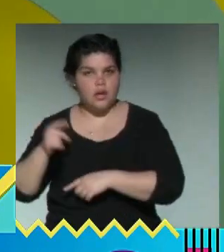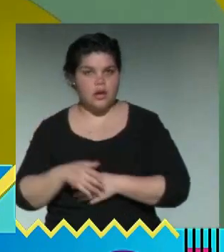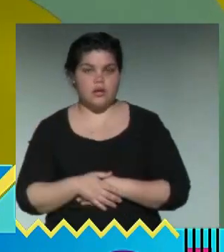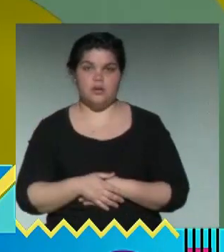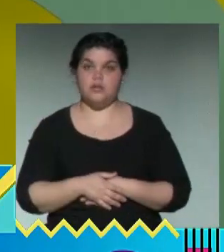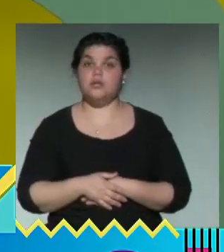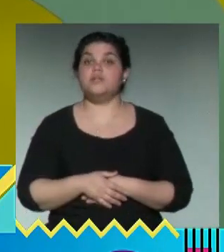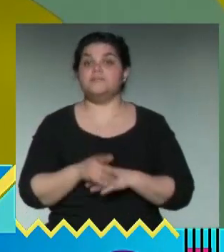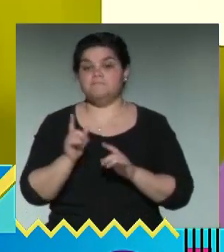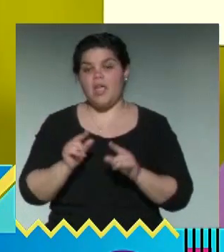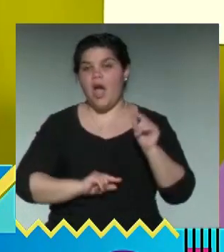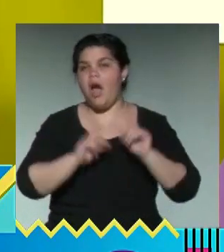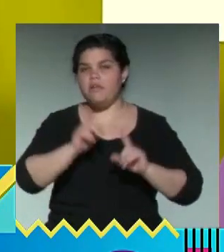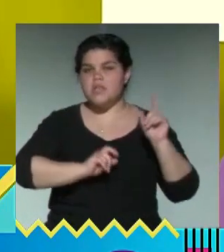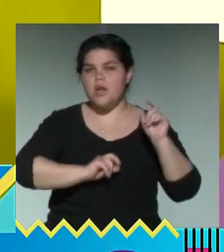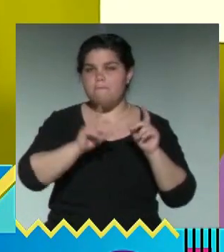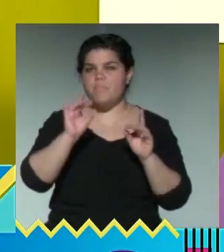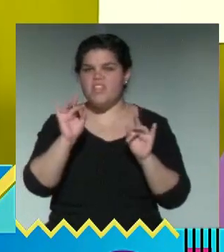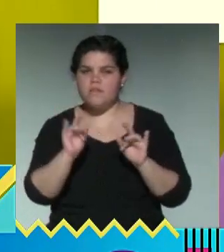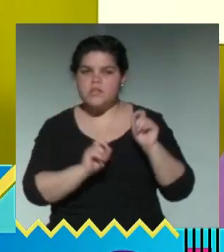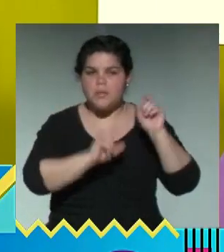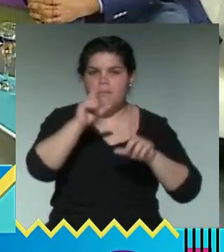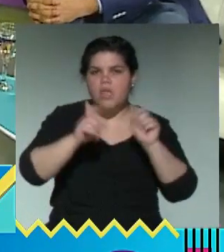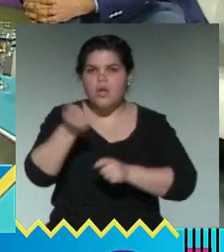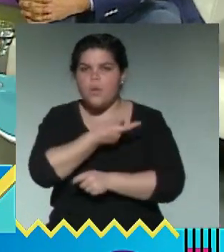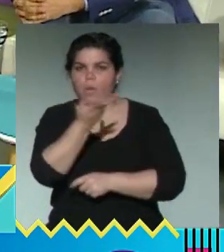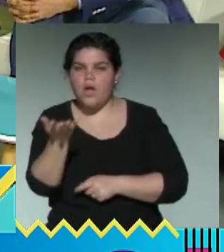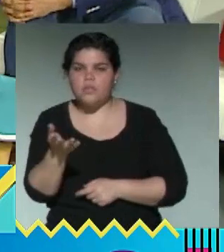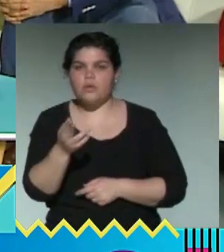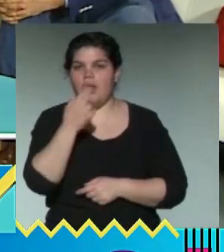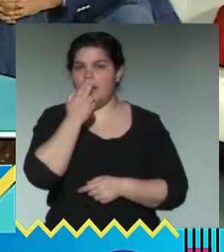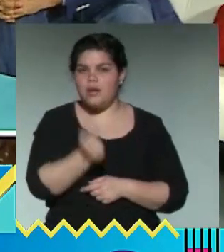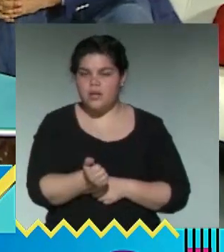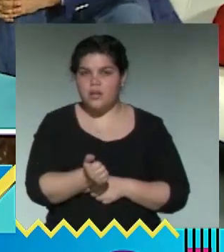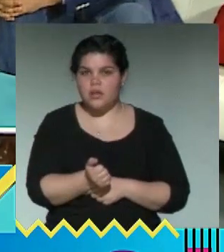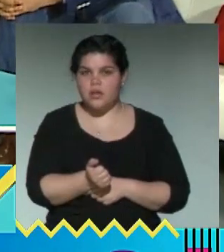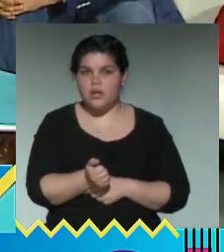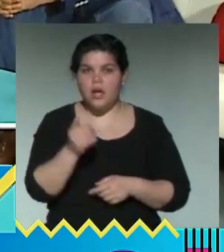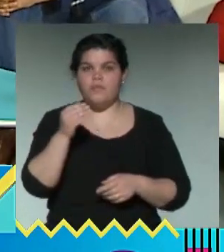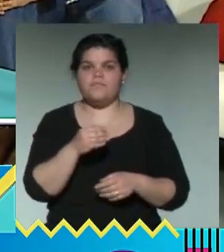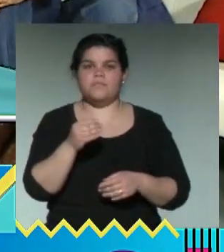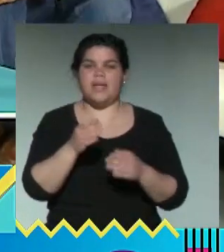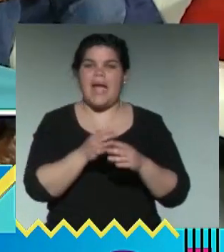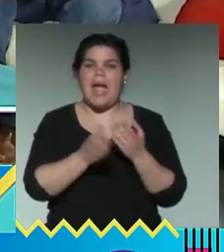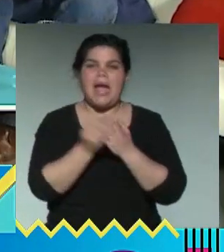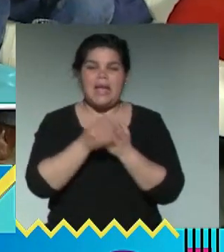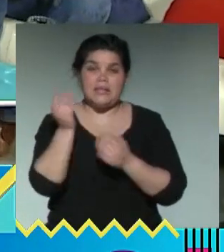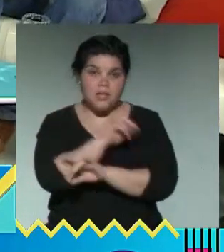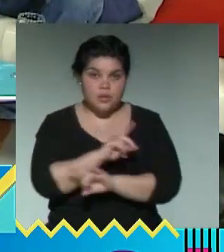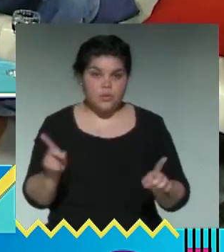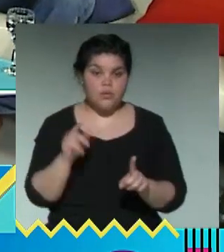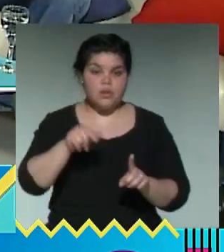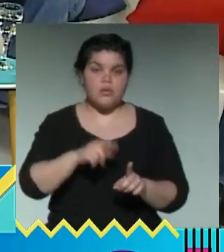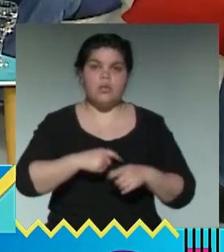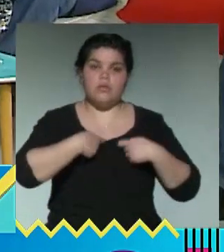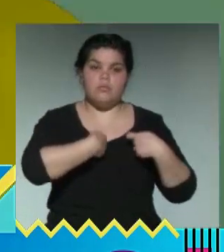mide solamente en estos proyectos el impacto económico que tiene el ahorro energético. Pero el impacto económico que tiene que esto se distribuya